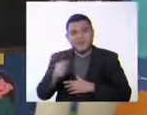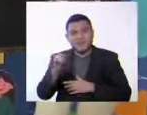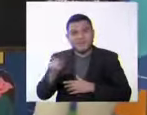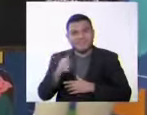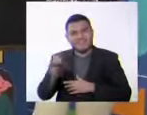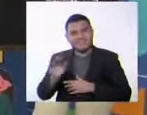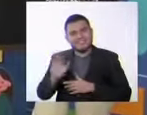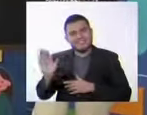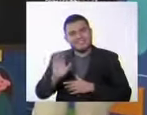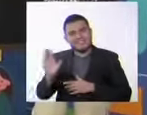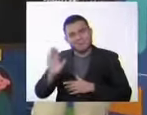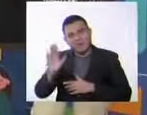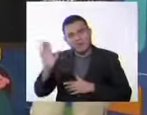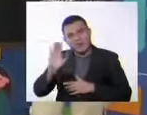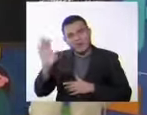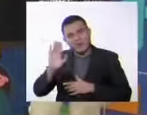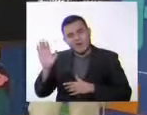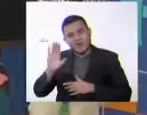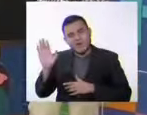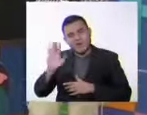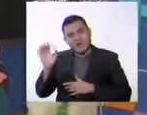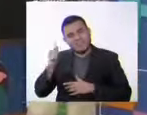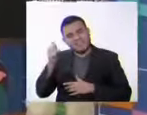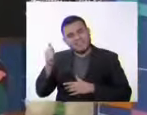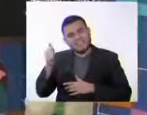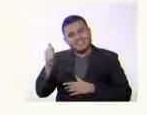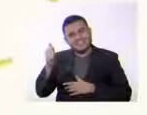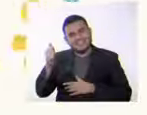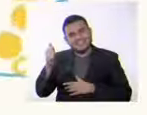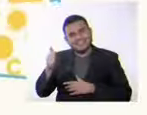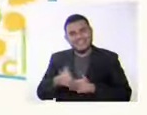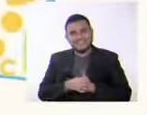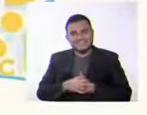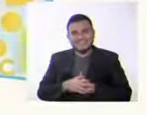niñas. Y gracias, adiós. Adiós. Adiós.